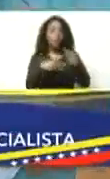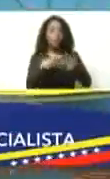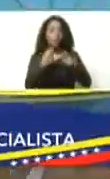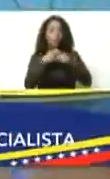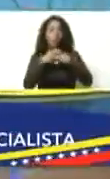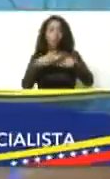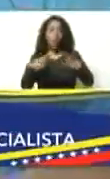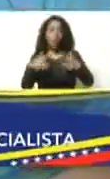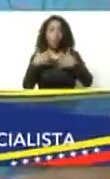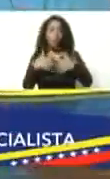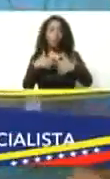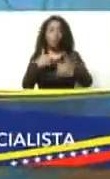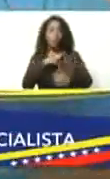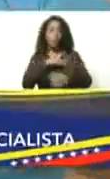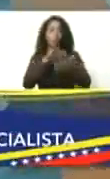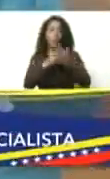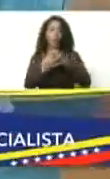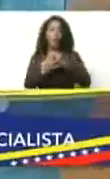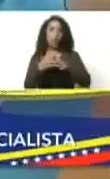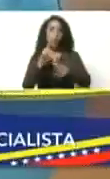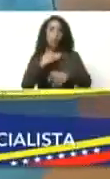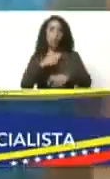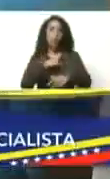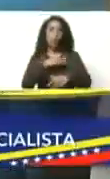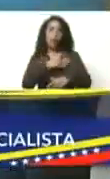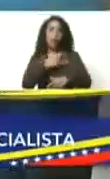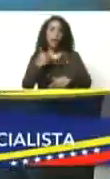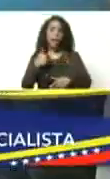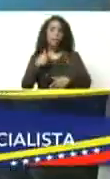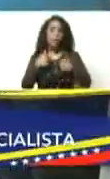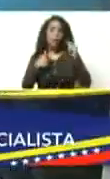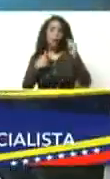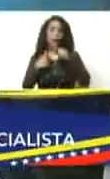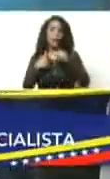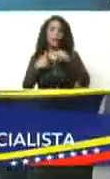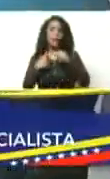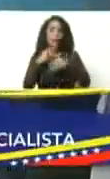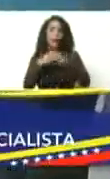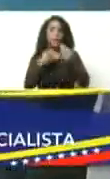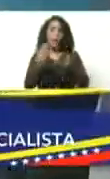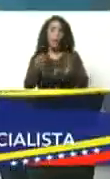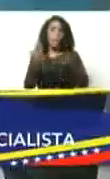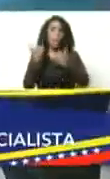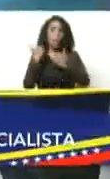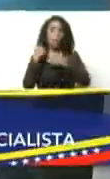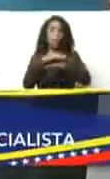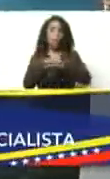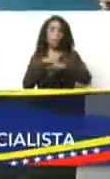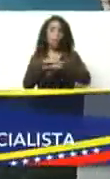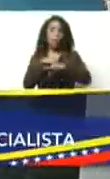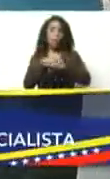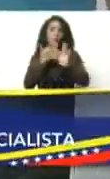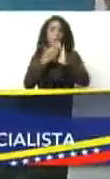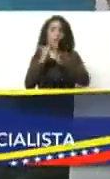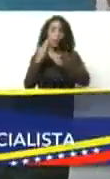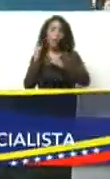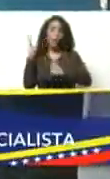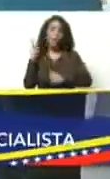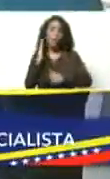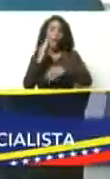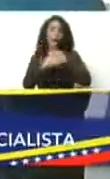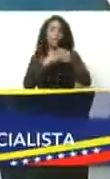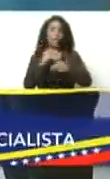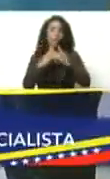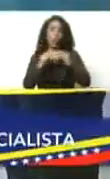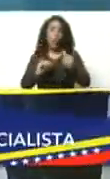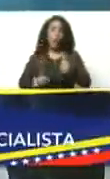proletización e industrialización de nuestro barrio. Totalmente nosotros de acuerdo con esa visión. Ahí, presidente, contar con su apoyo a través del Ministerio de las Comunas, que viene dando todo